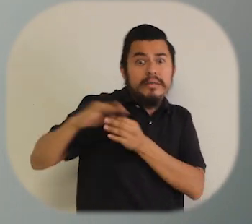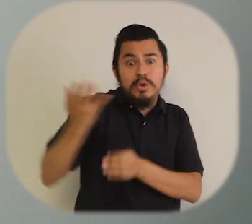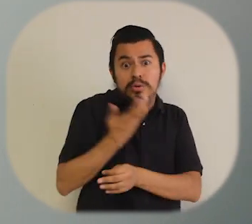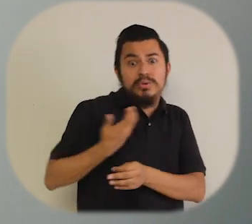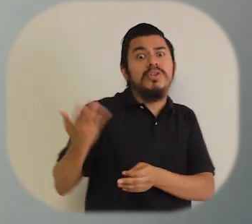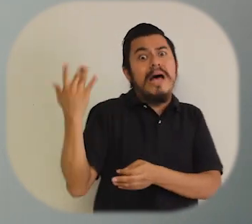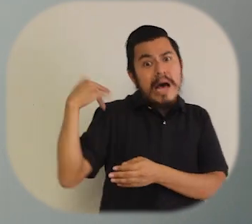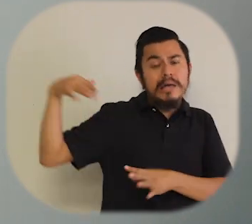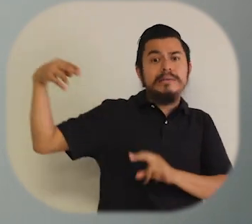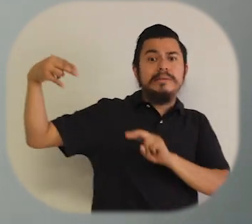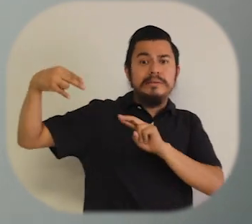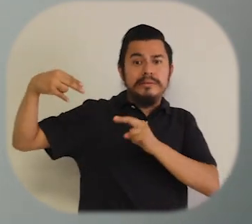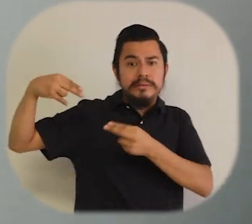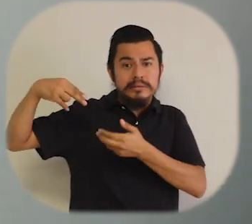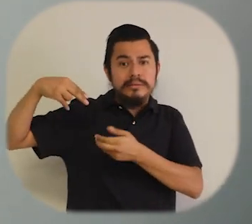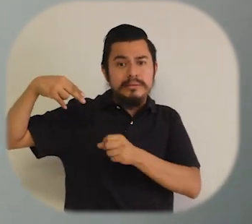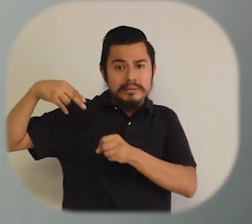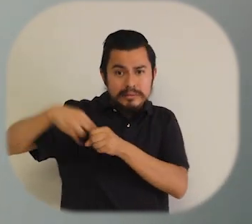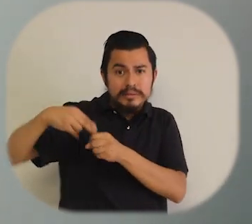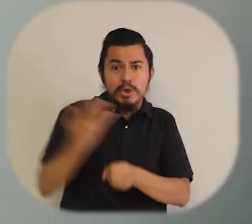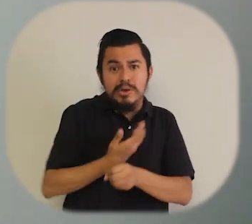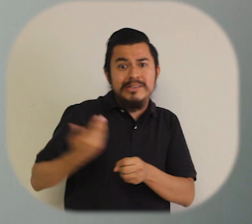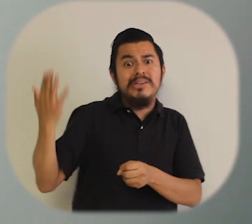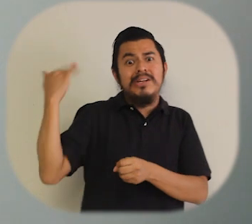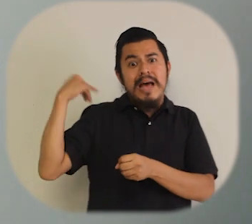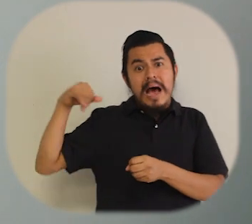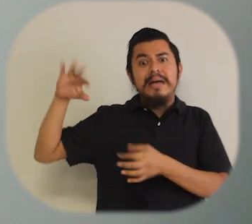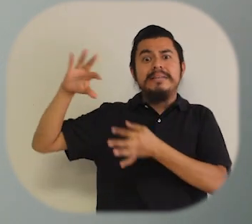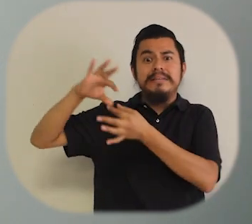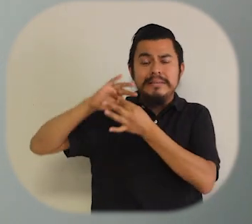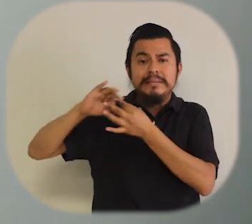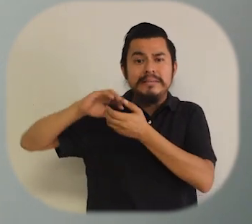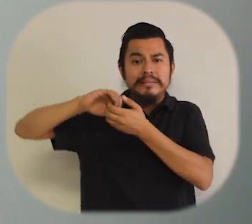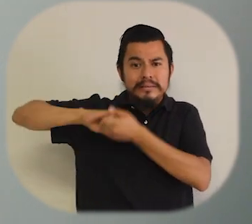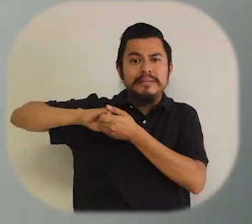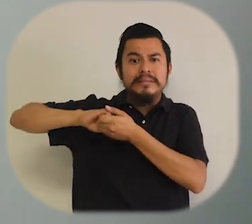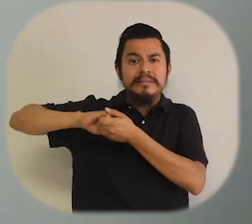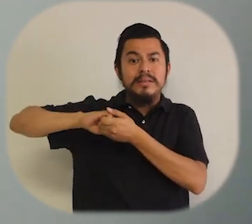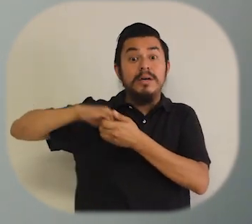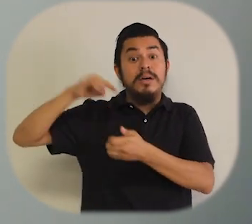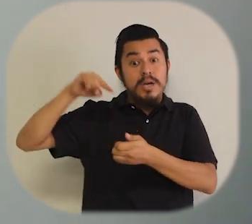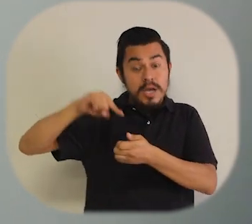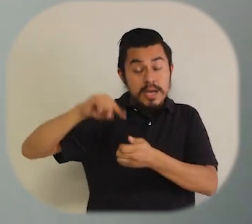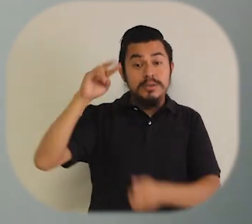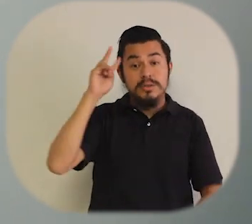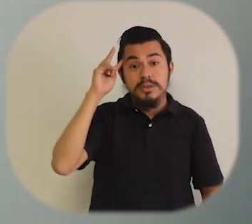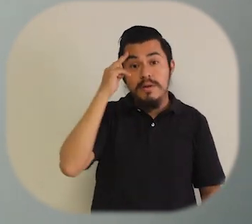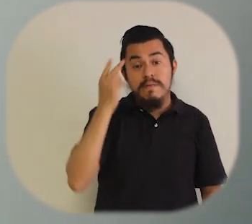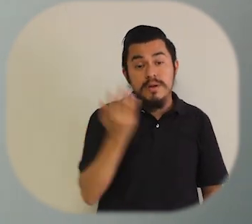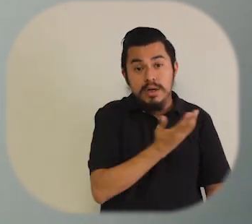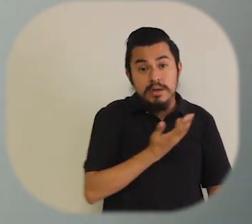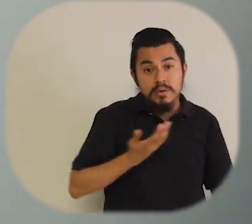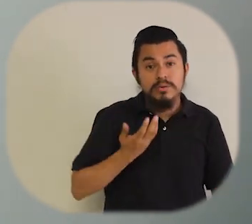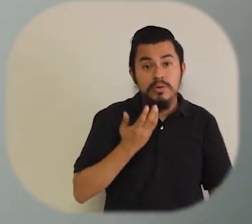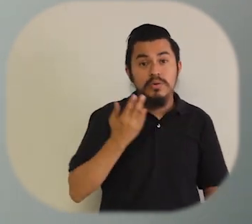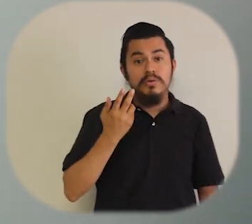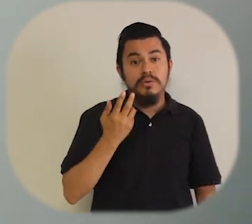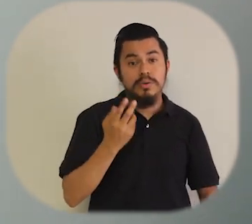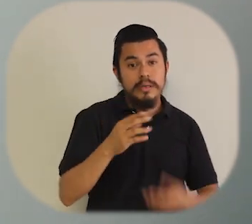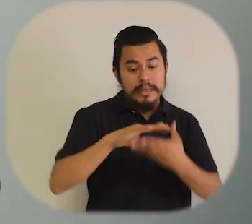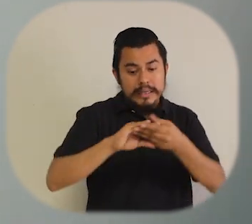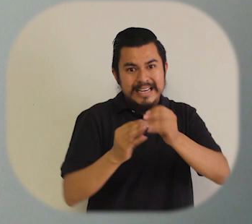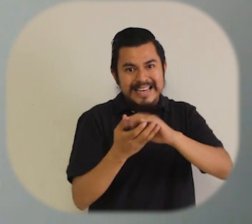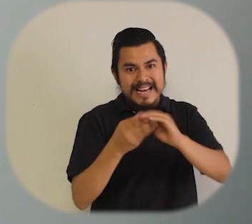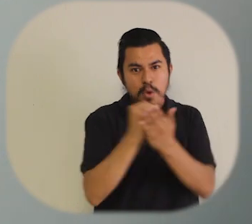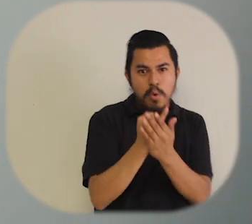Estábamos dentro de Él. Y esto es lo que quiere decir que el hombre ha sido creado a la imagen de Dios. Podemos ver